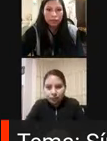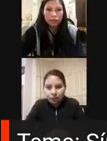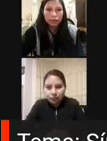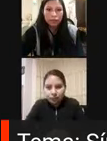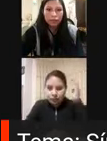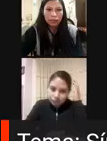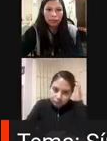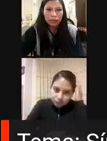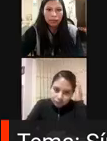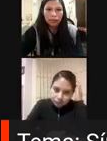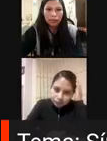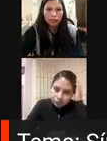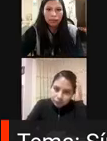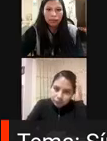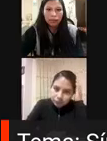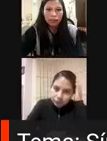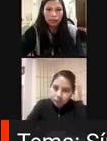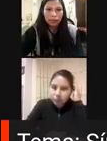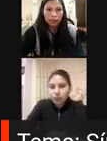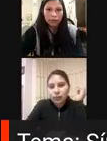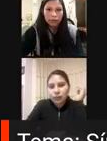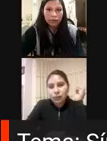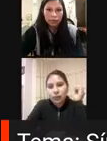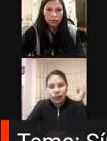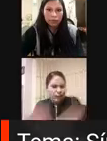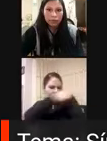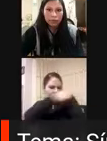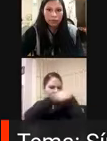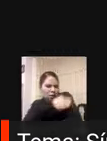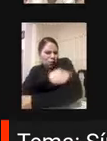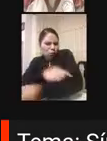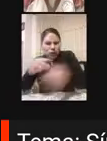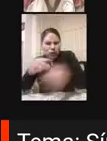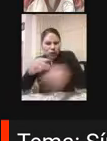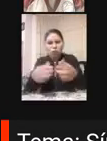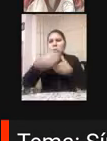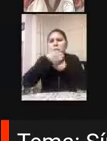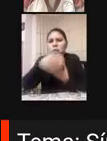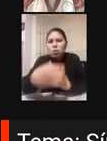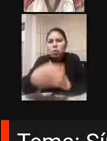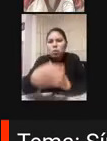la motricidad gruesa. La